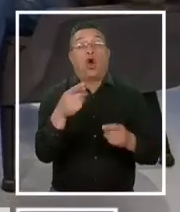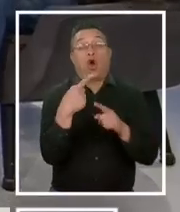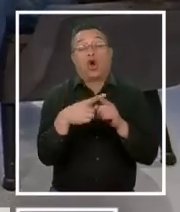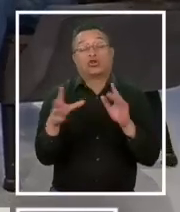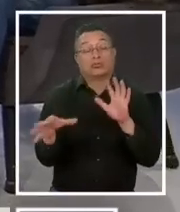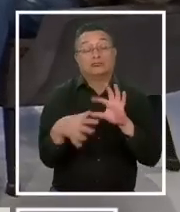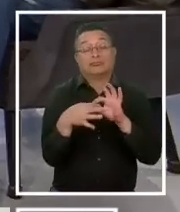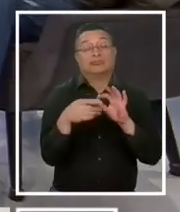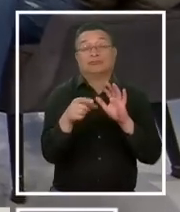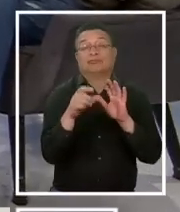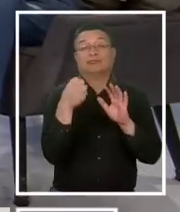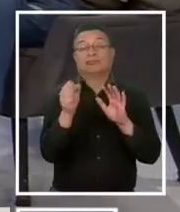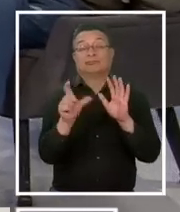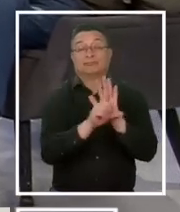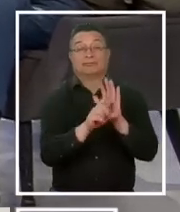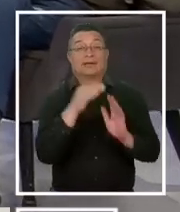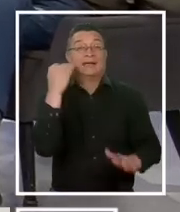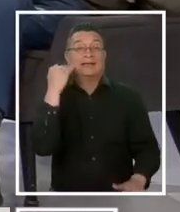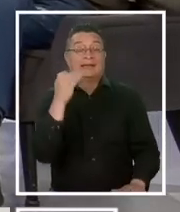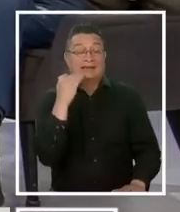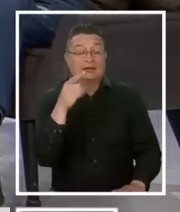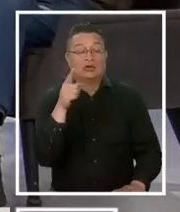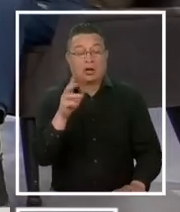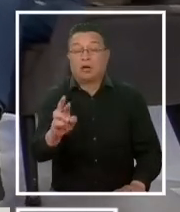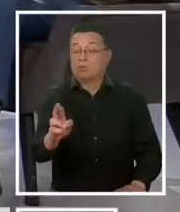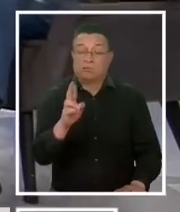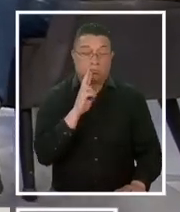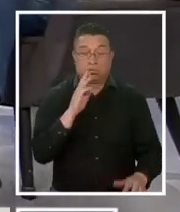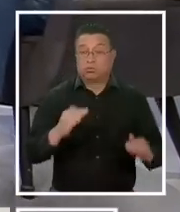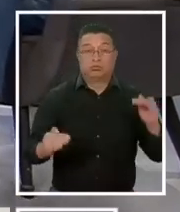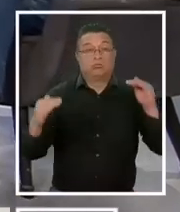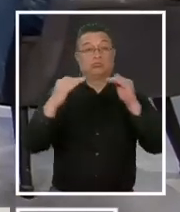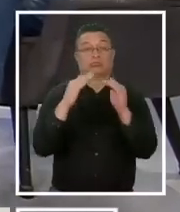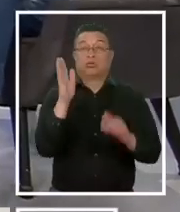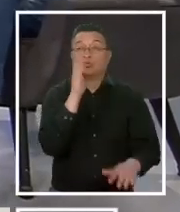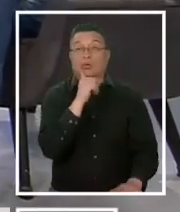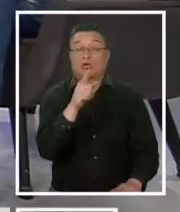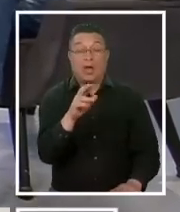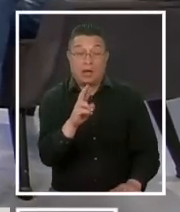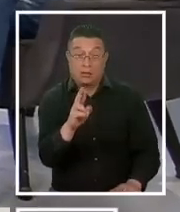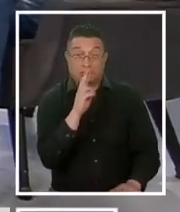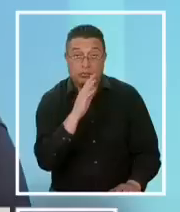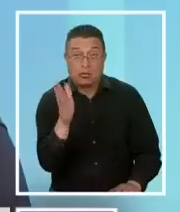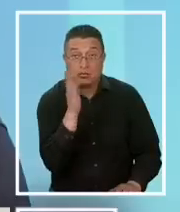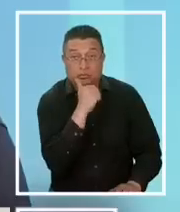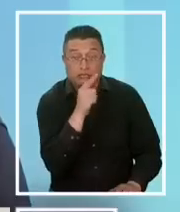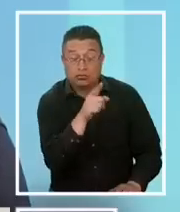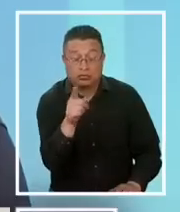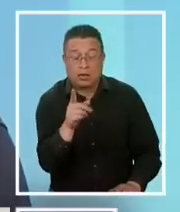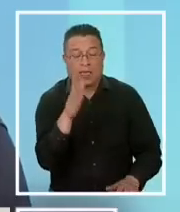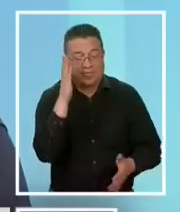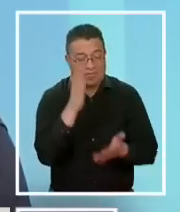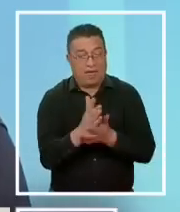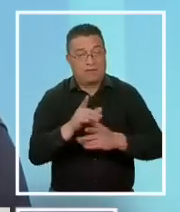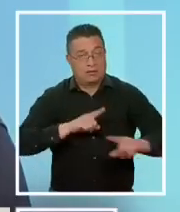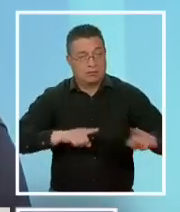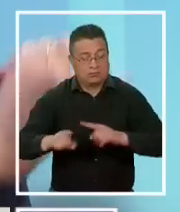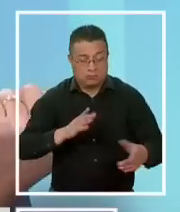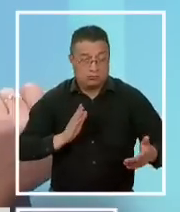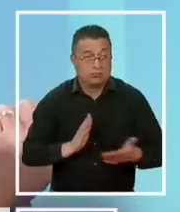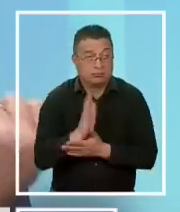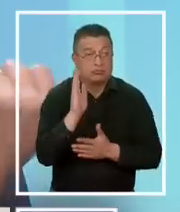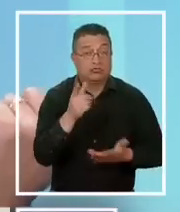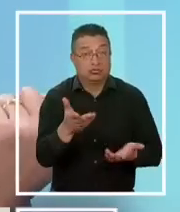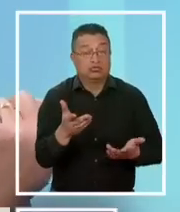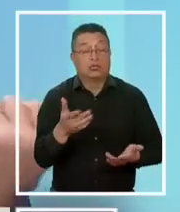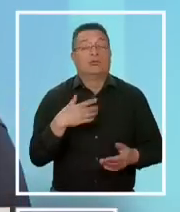delito en relación con los niños y no hemos tenido una respuesta que fue sea coherente tomar la acción entonces decir